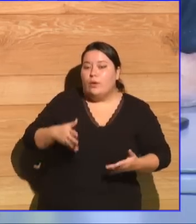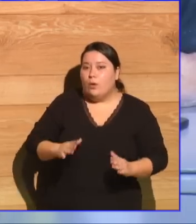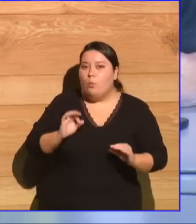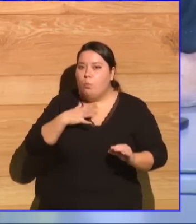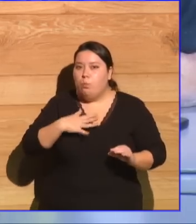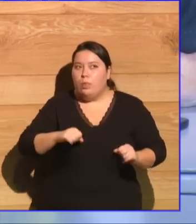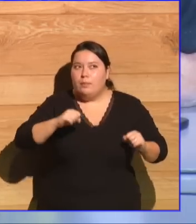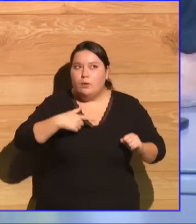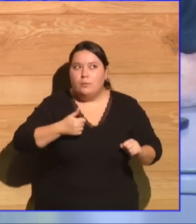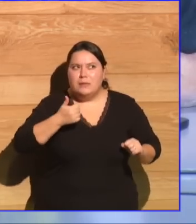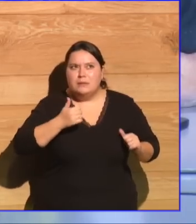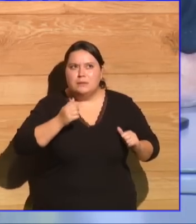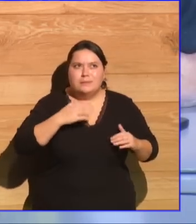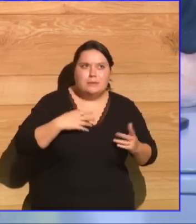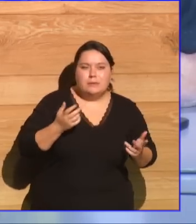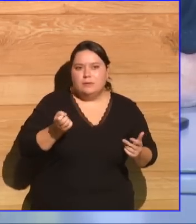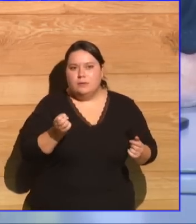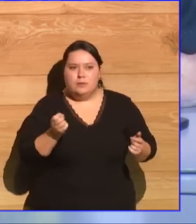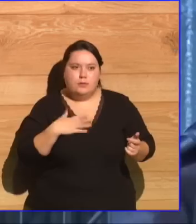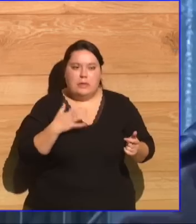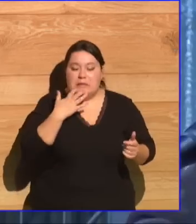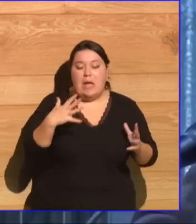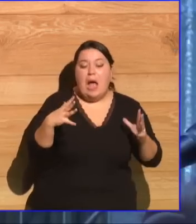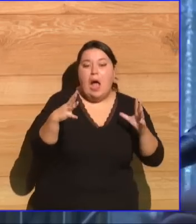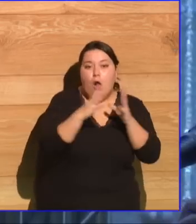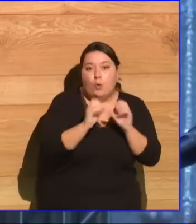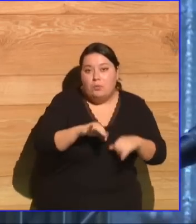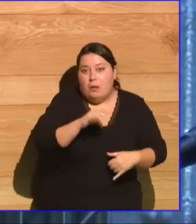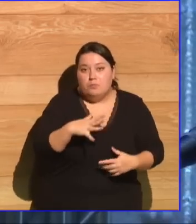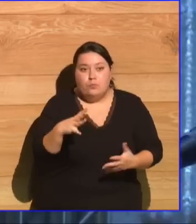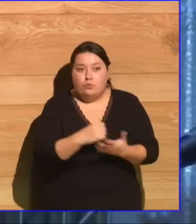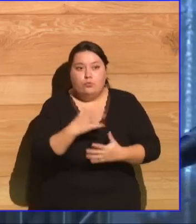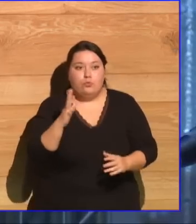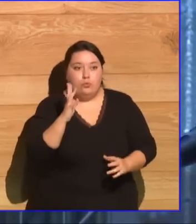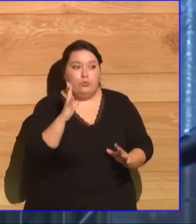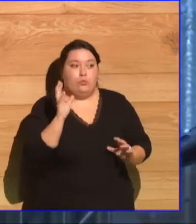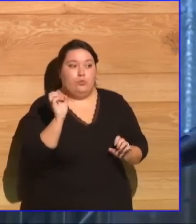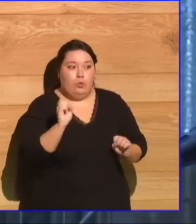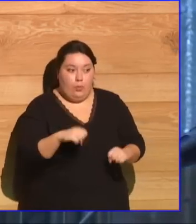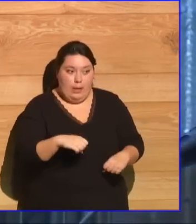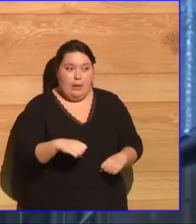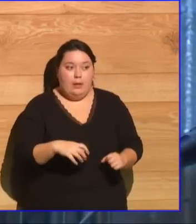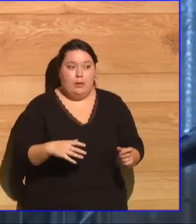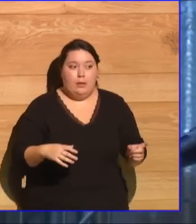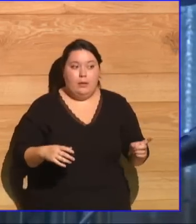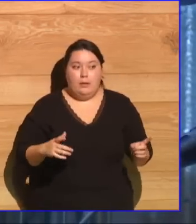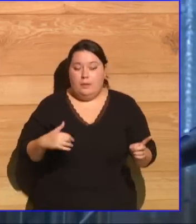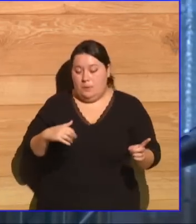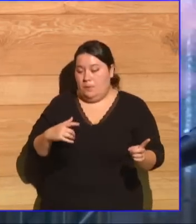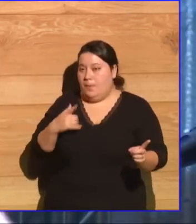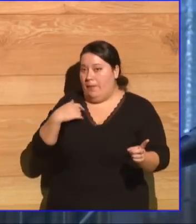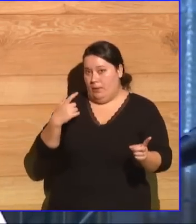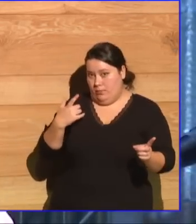Yo creo que si hay acuerdo, vale todo. ¿Sí? Os explico. Sí, adelante. Quiero decir que, a ver, por